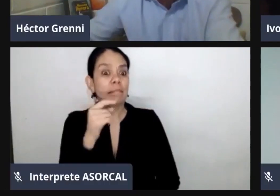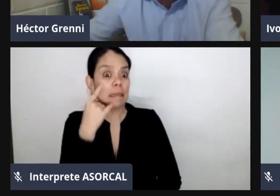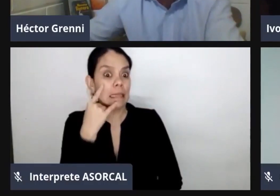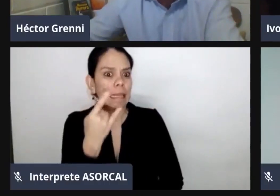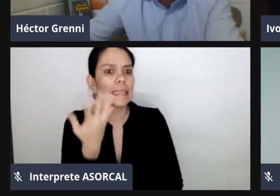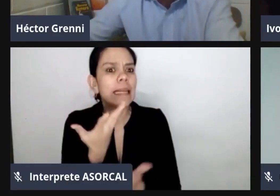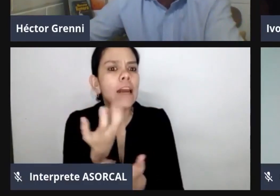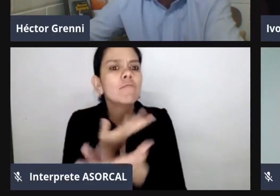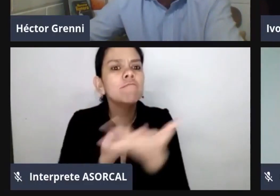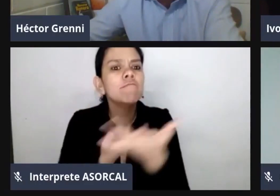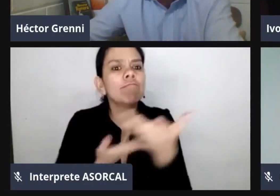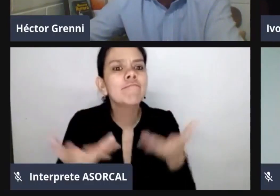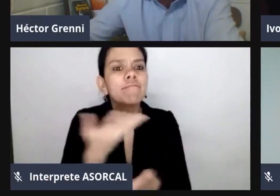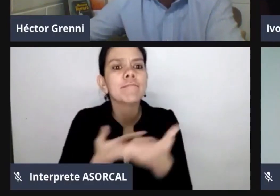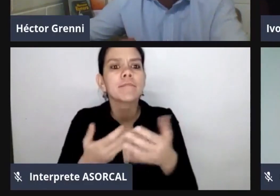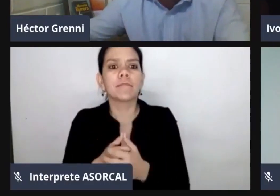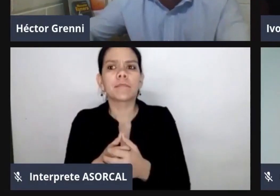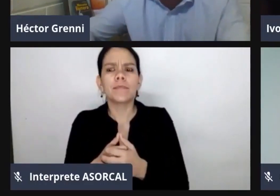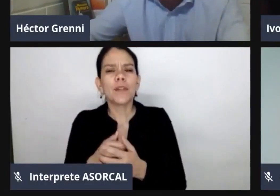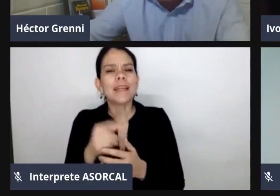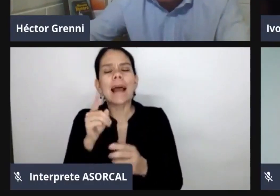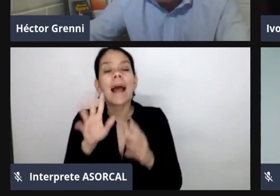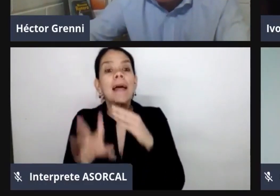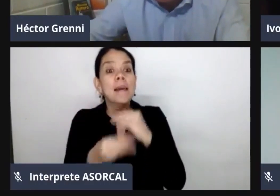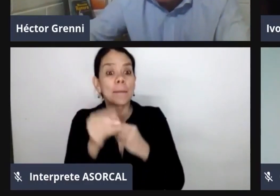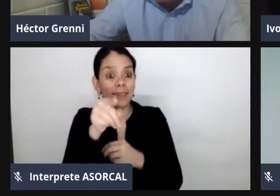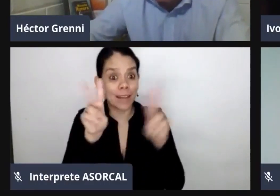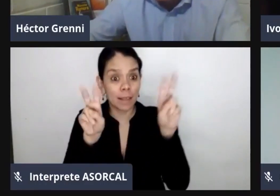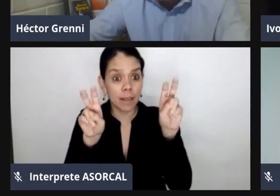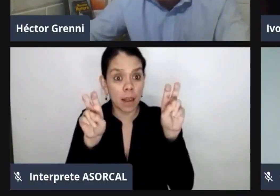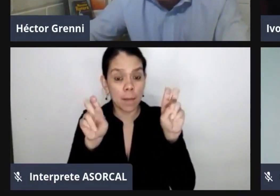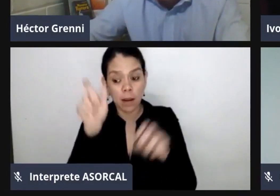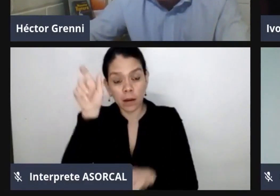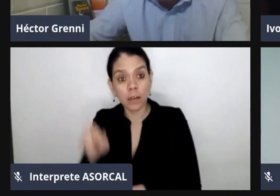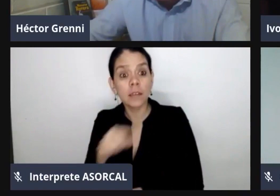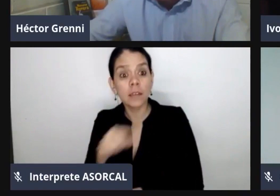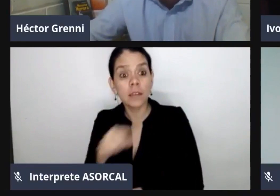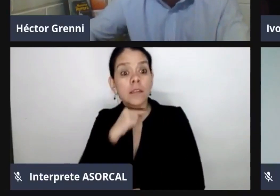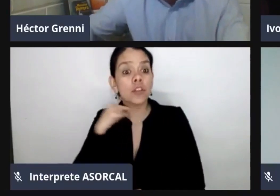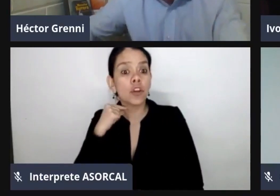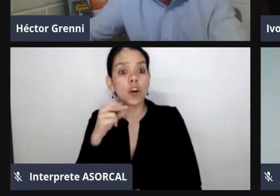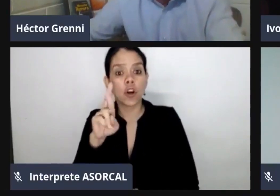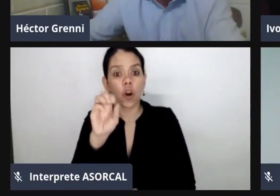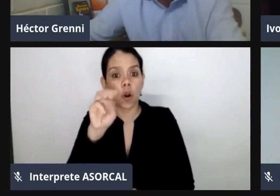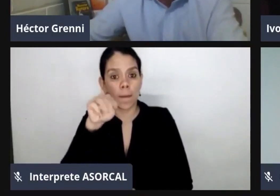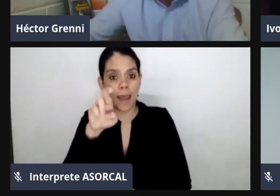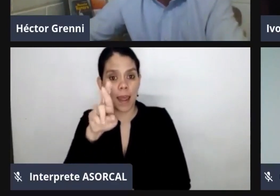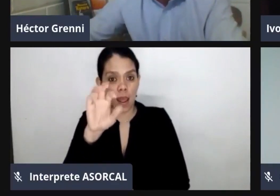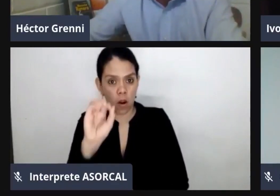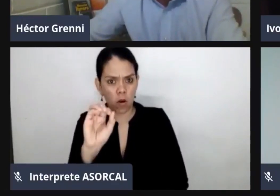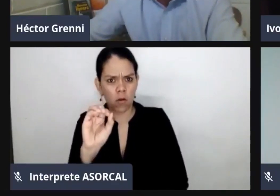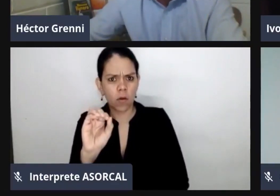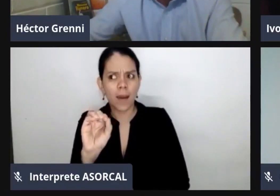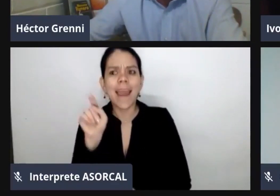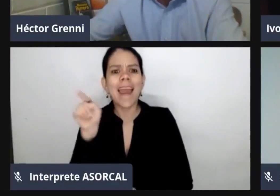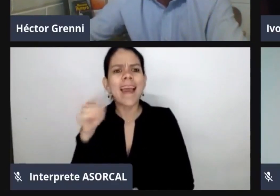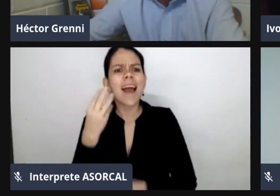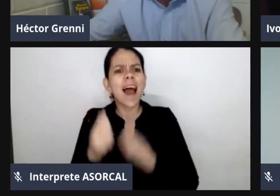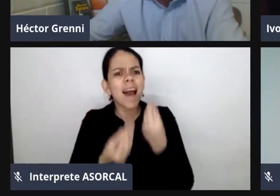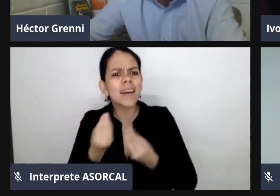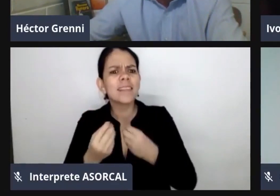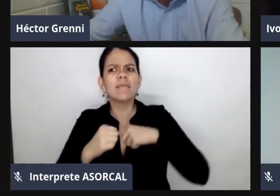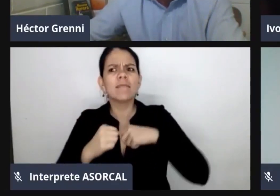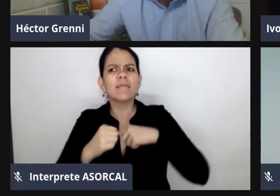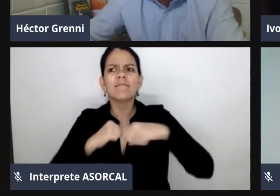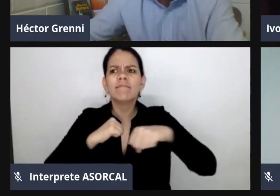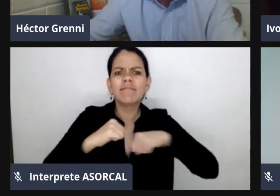que representó Monseñor Romero para El Salvador, pero en sí también el papel que jugó